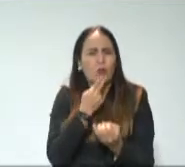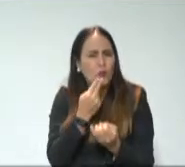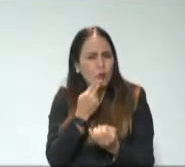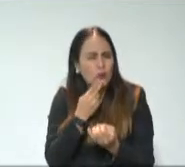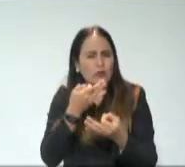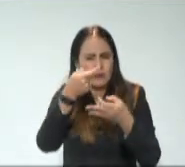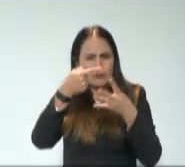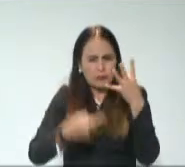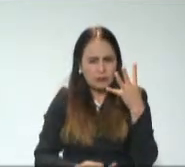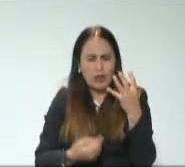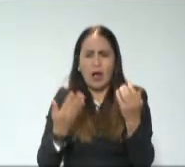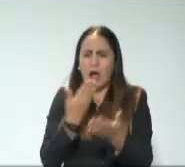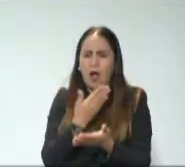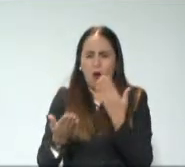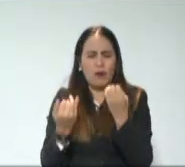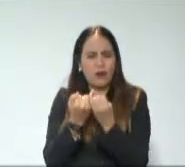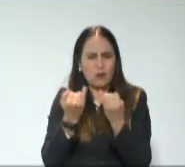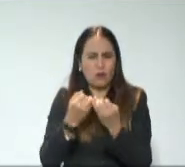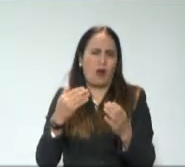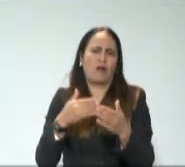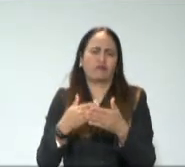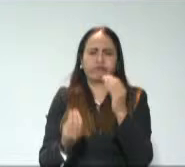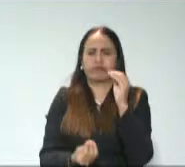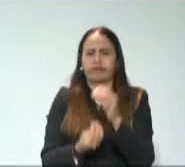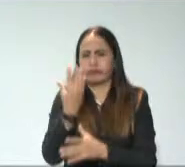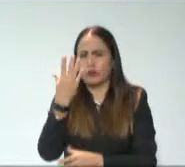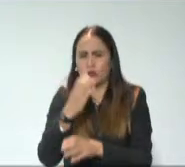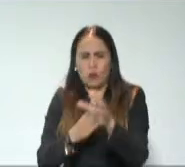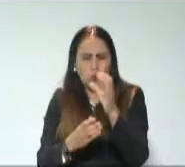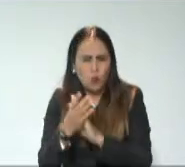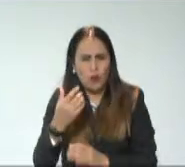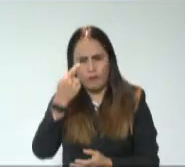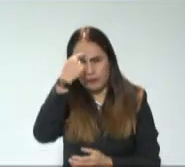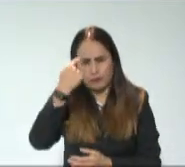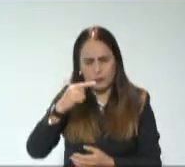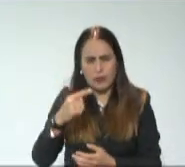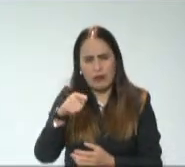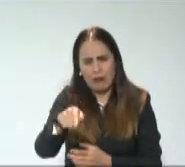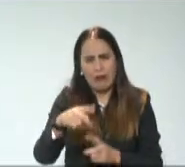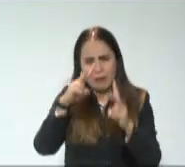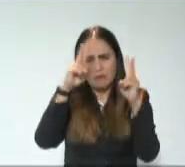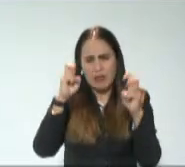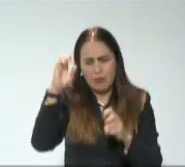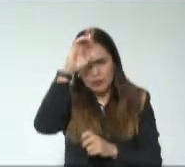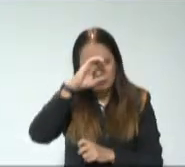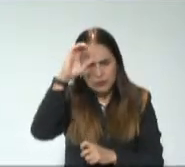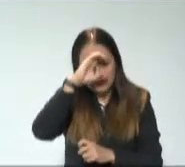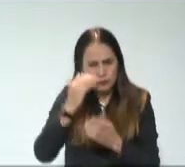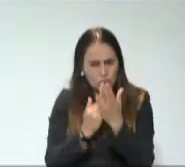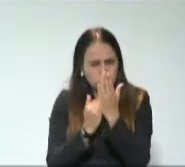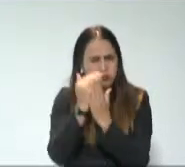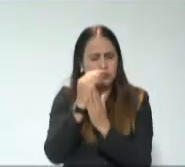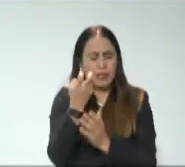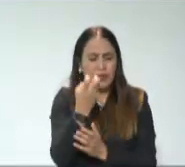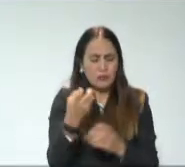todos los avances que se están dando en en en materia científica y también obviamente